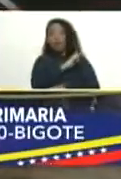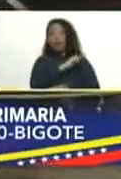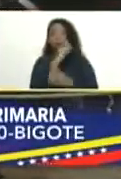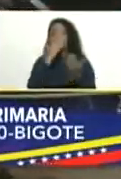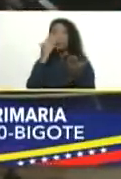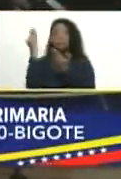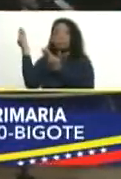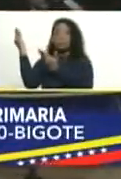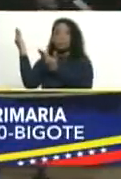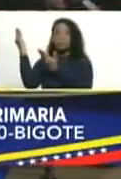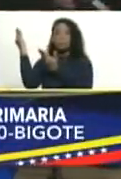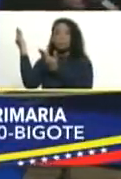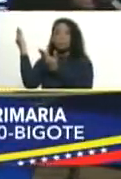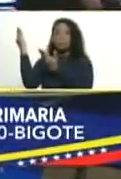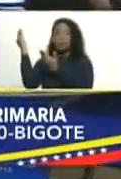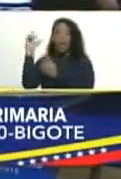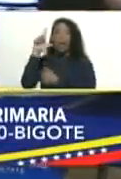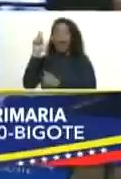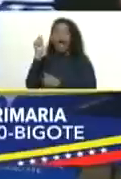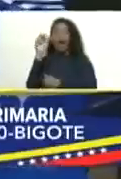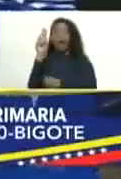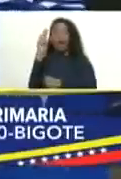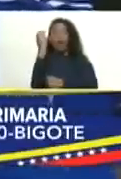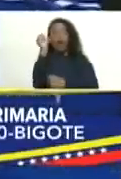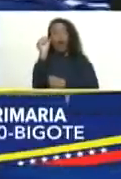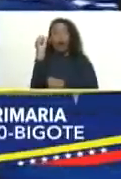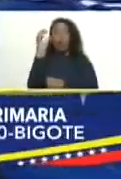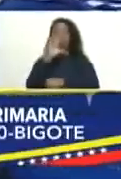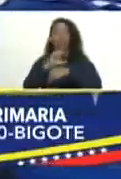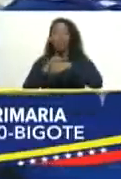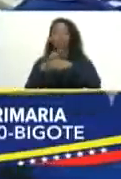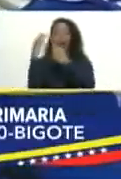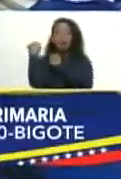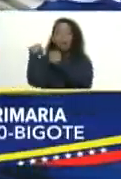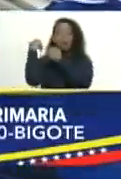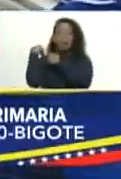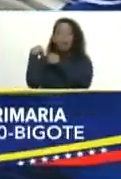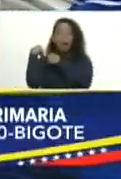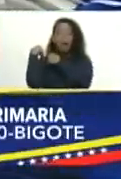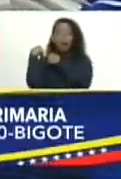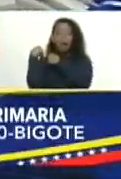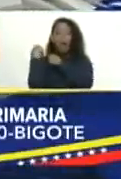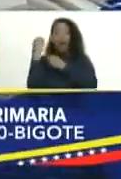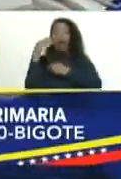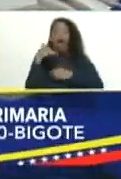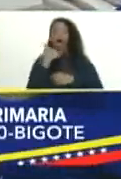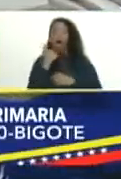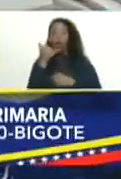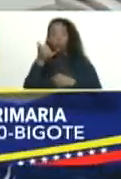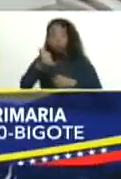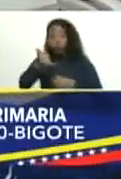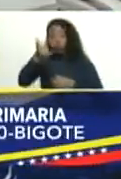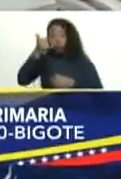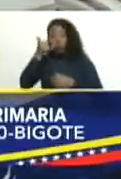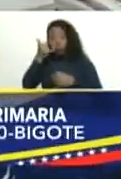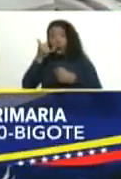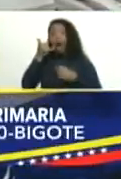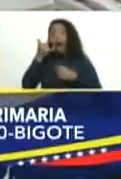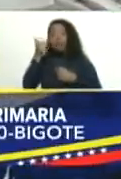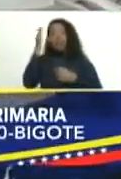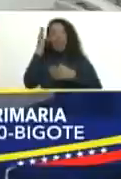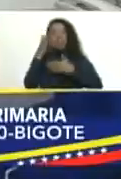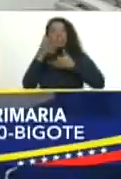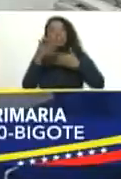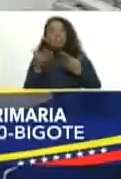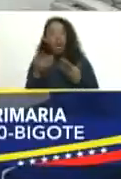doctora Laura Sequera, para poder, cuando se caracteriza la llamada y poder saber qué